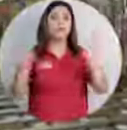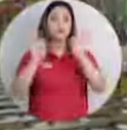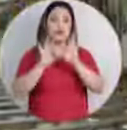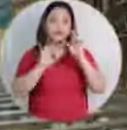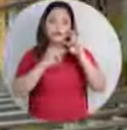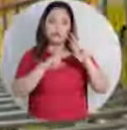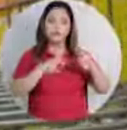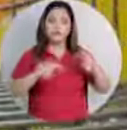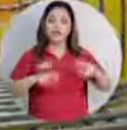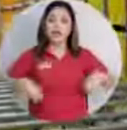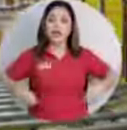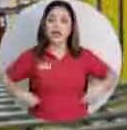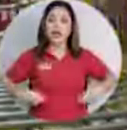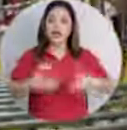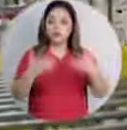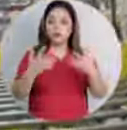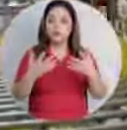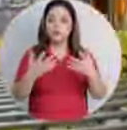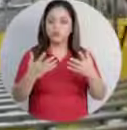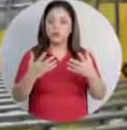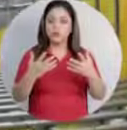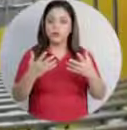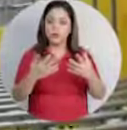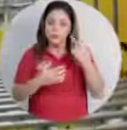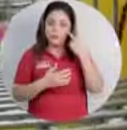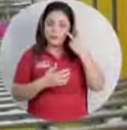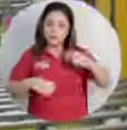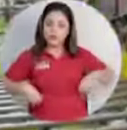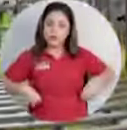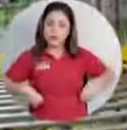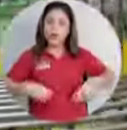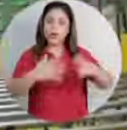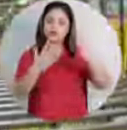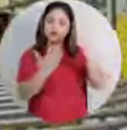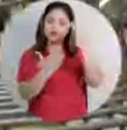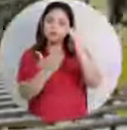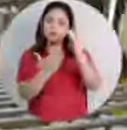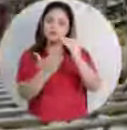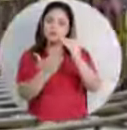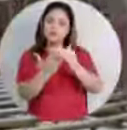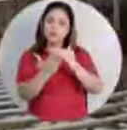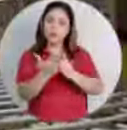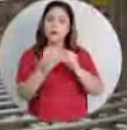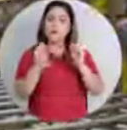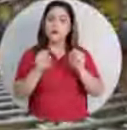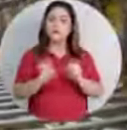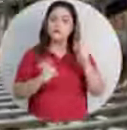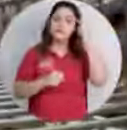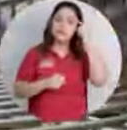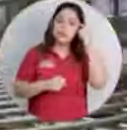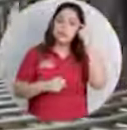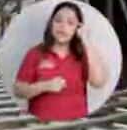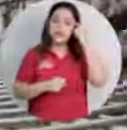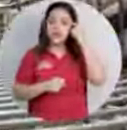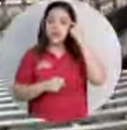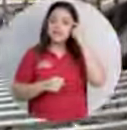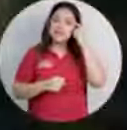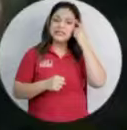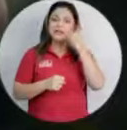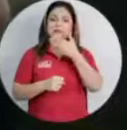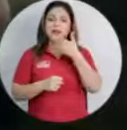una revisión del gasto y cuando vemos el gasto desglosado podemos pensar en